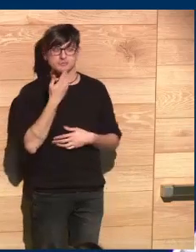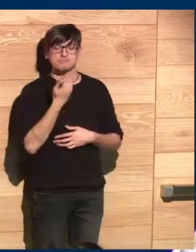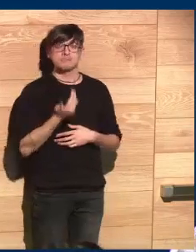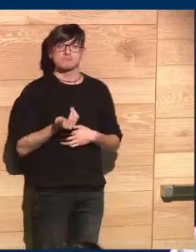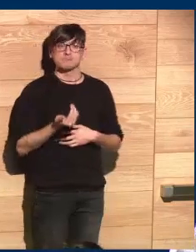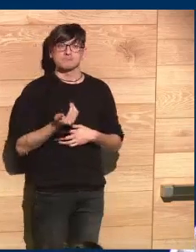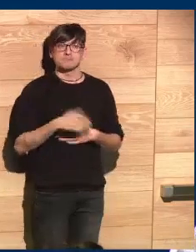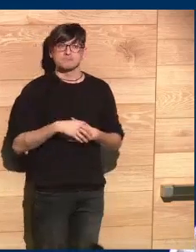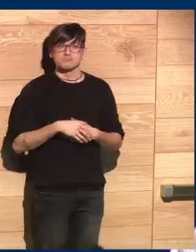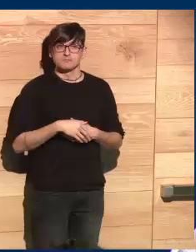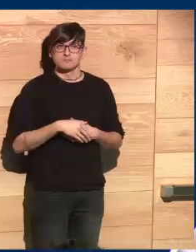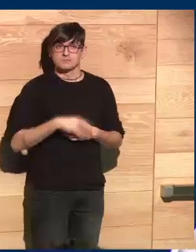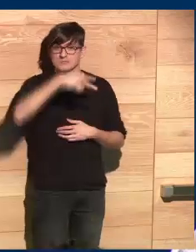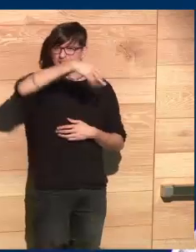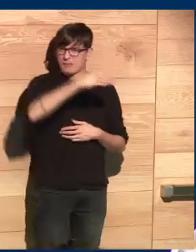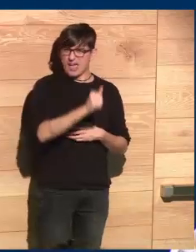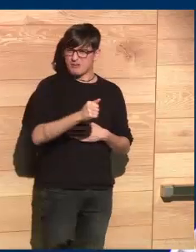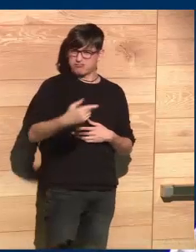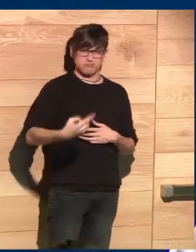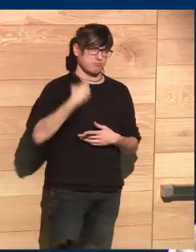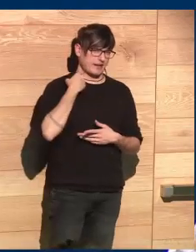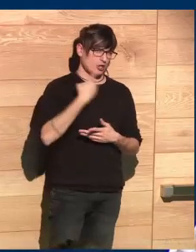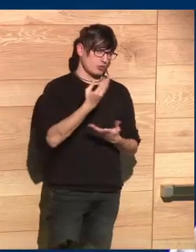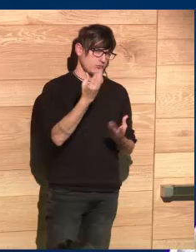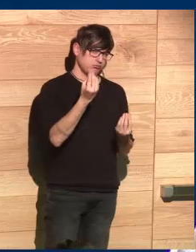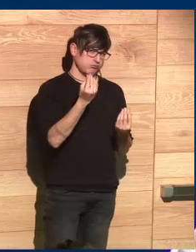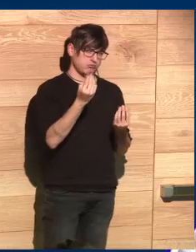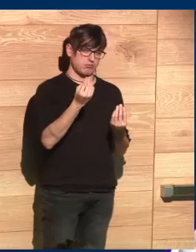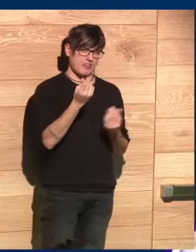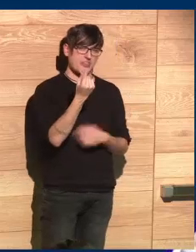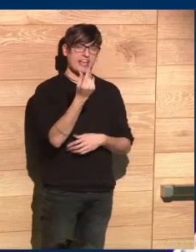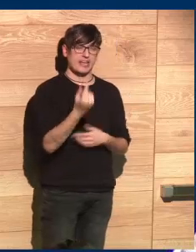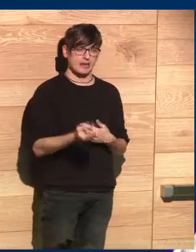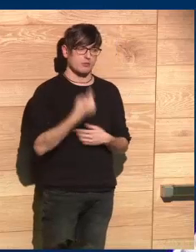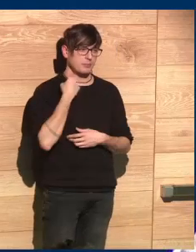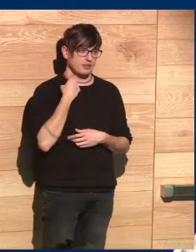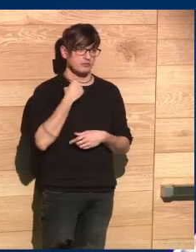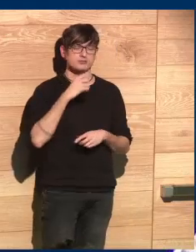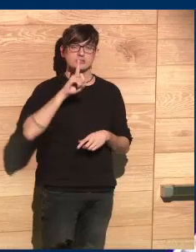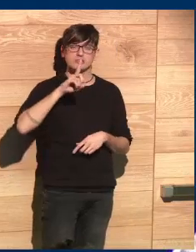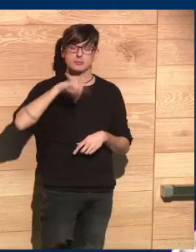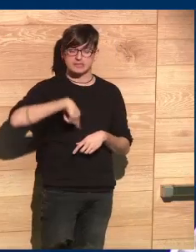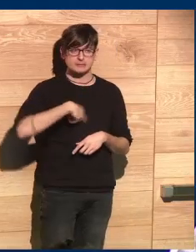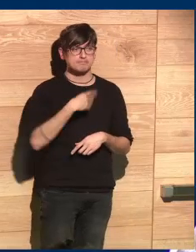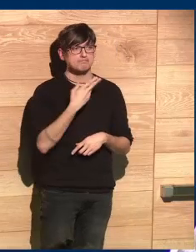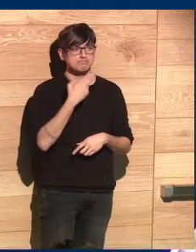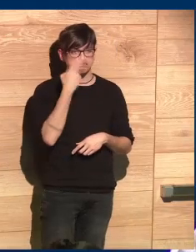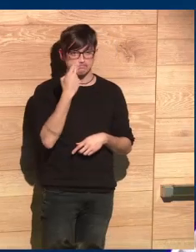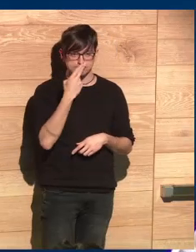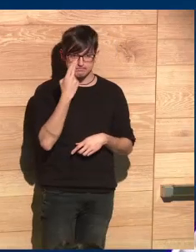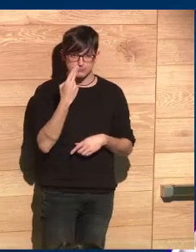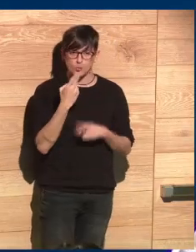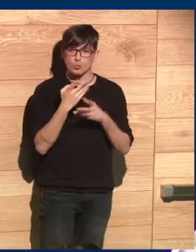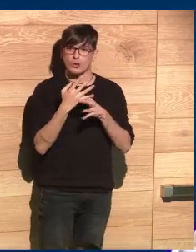¿no? La NBA perdió un montón de dinero. El caso de Hong Kong es interesante. Hubo otro caso de censura. Un jugador profesional de League